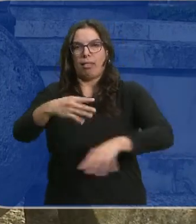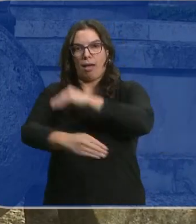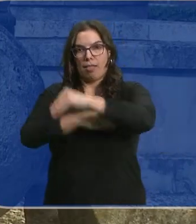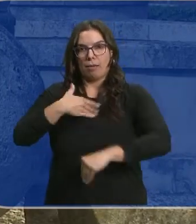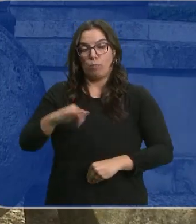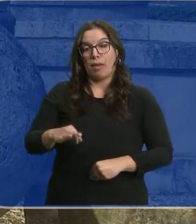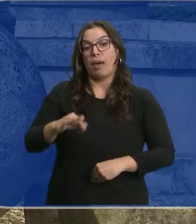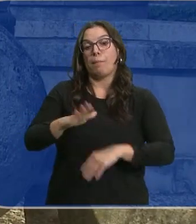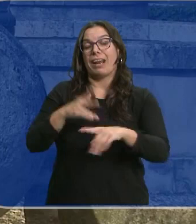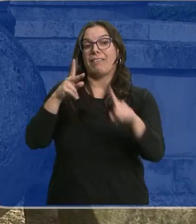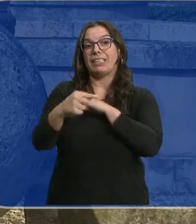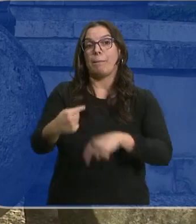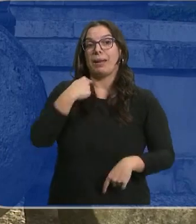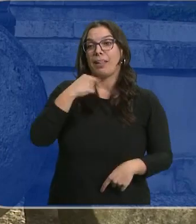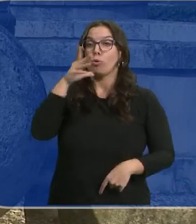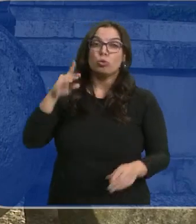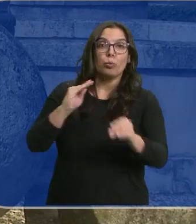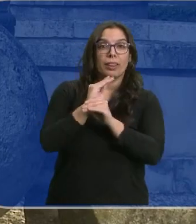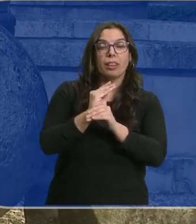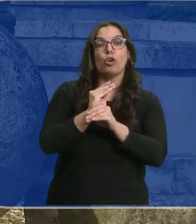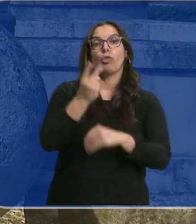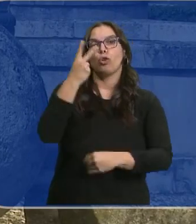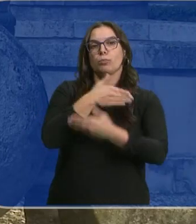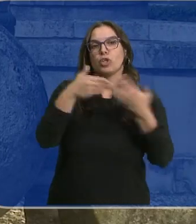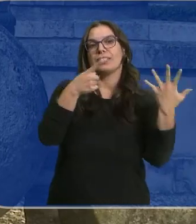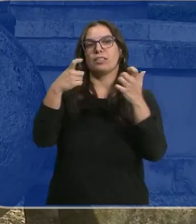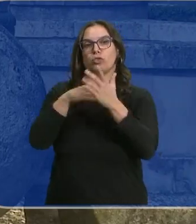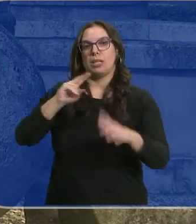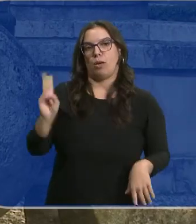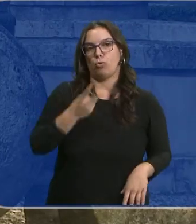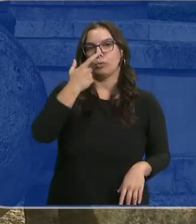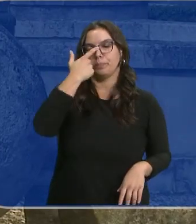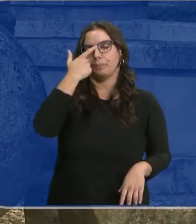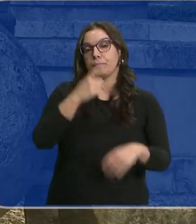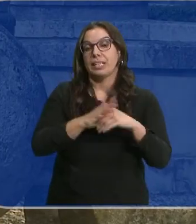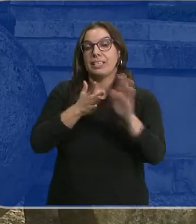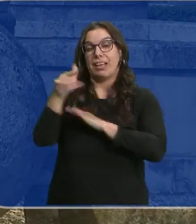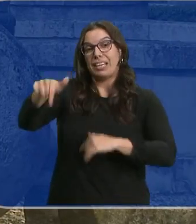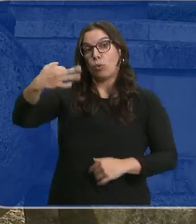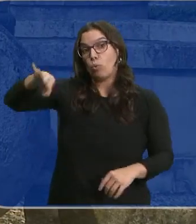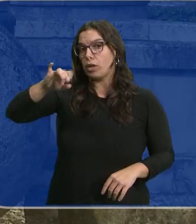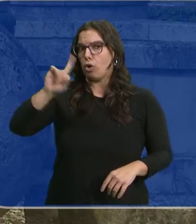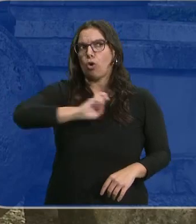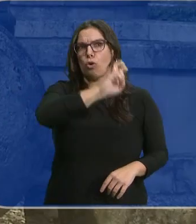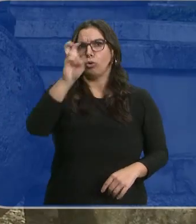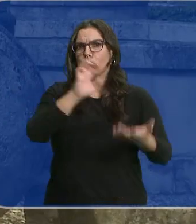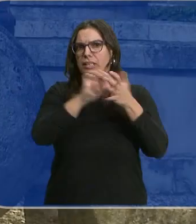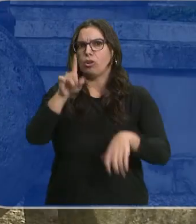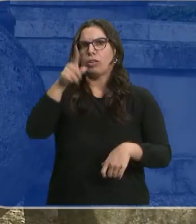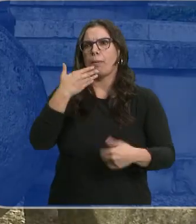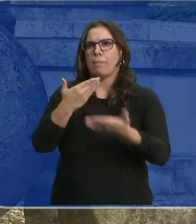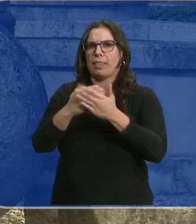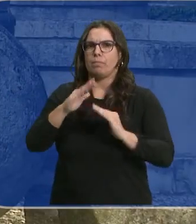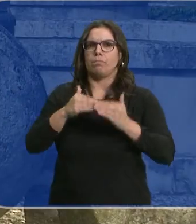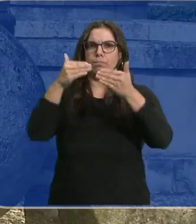y no perder, en el caso de Burgos, una subvención de 2.600.000 euros. Y no es el único municipio de Castilla y León que va a pedir